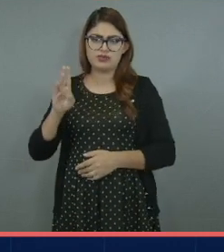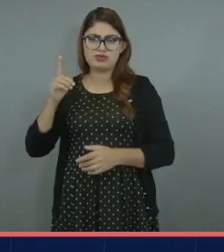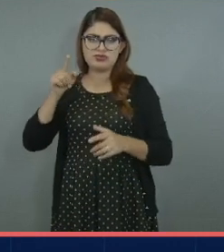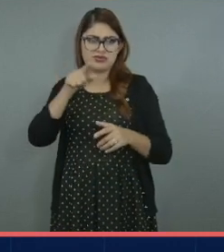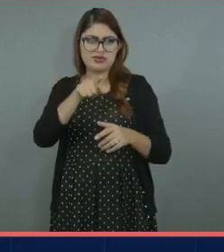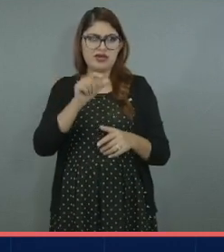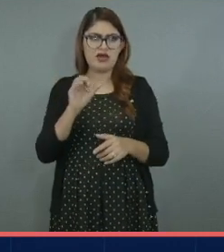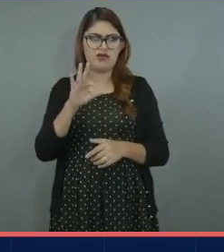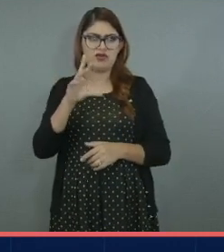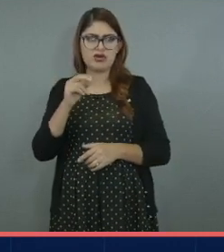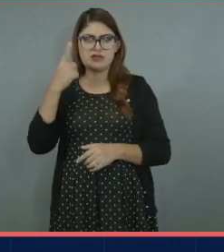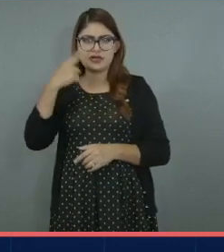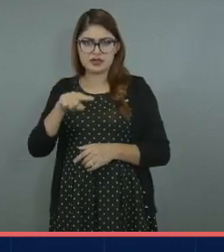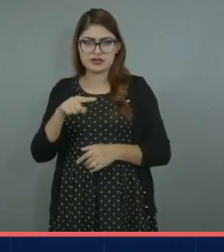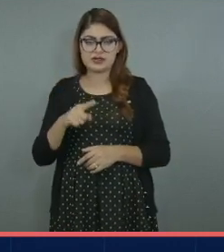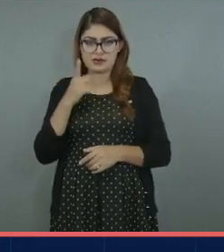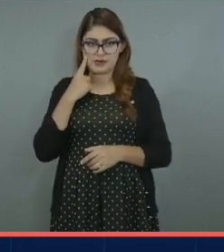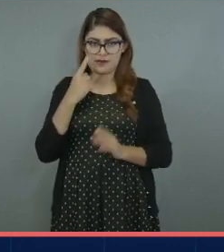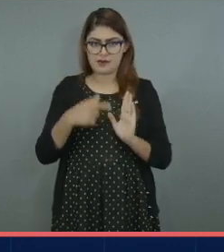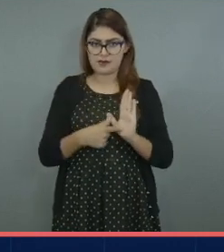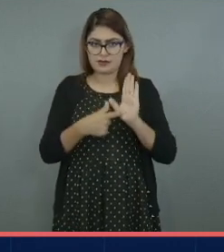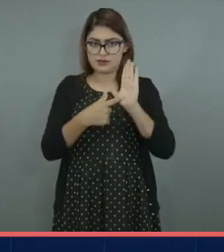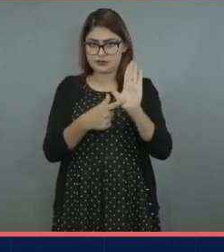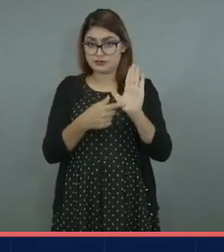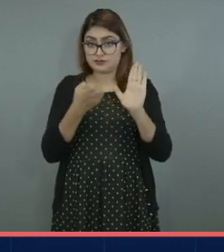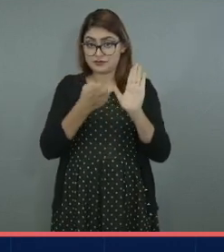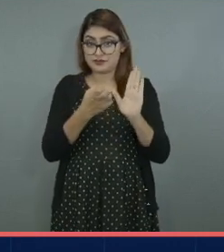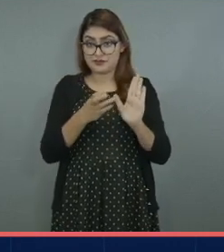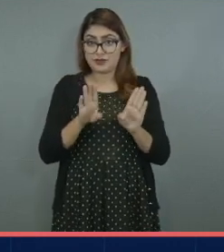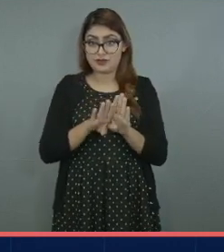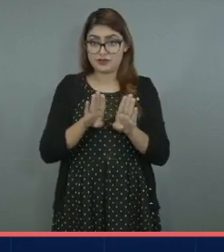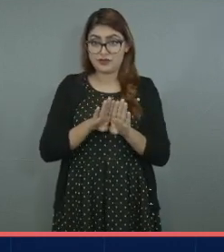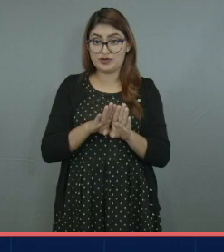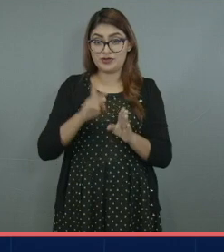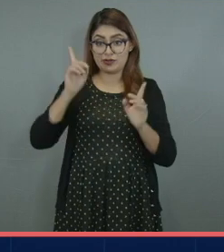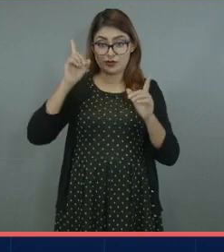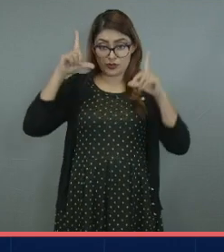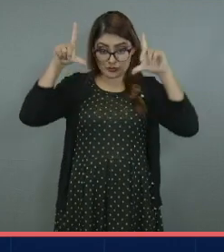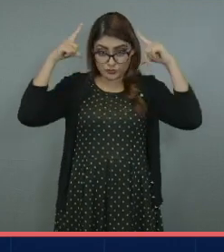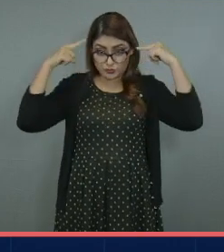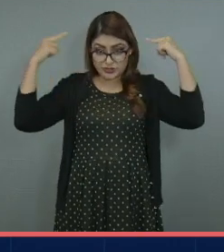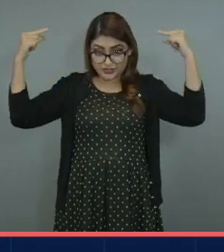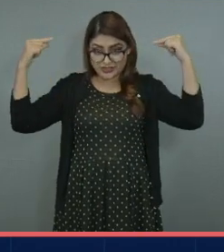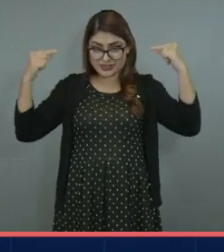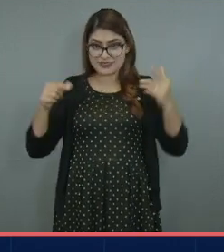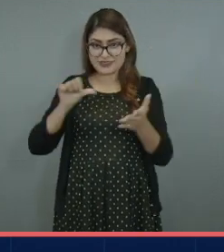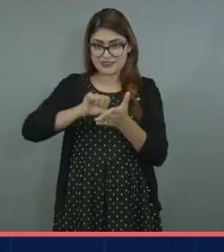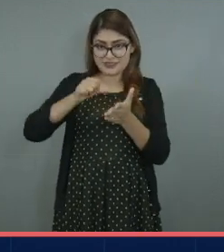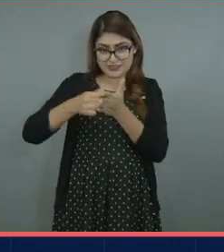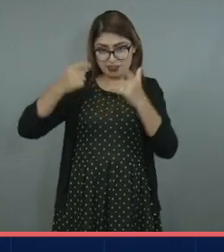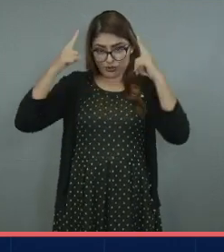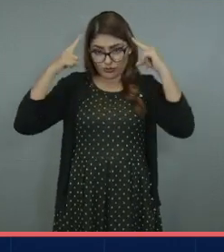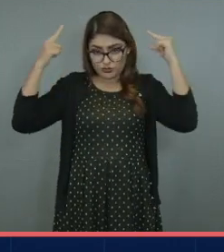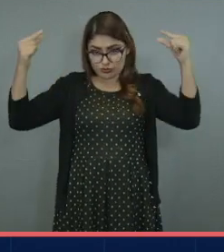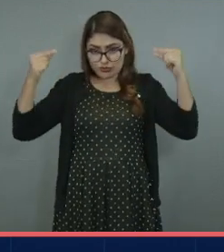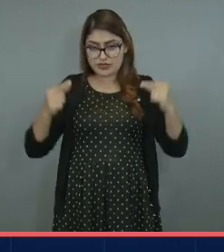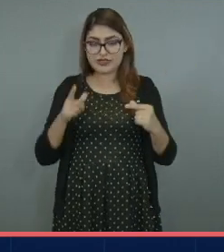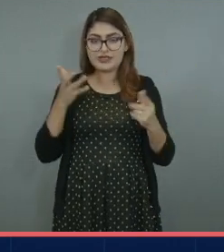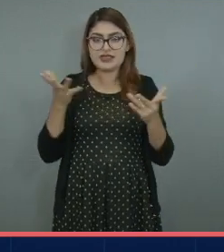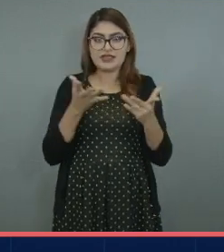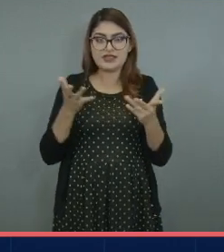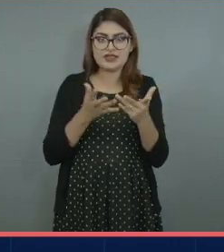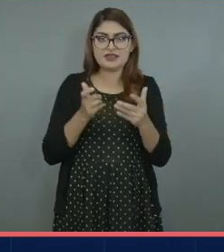sencillo. Afore Web es el caminito que los duendes, como lo están viendo en estos momentos, están llevando